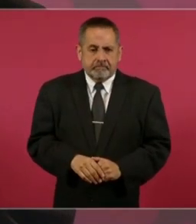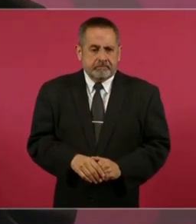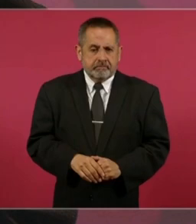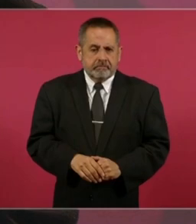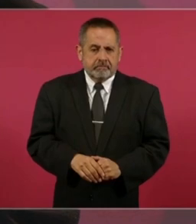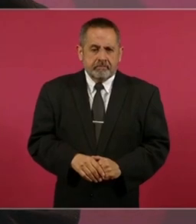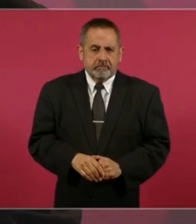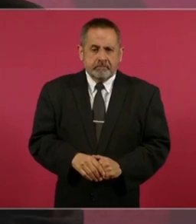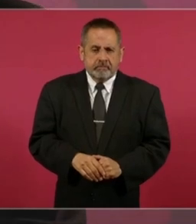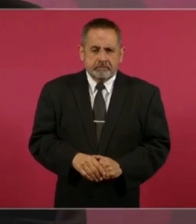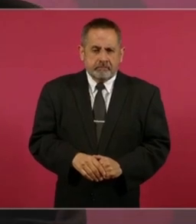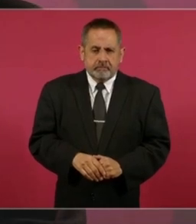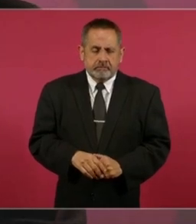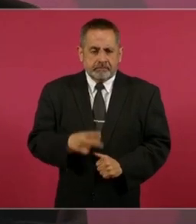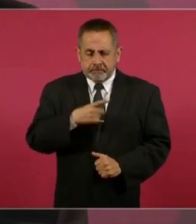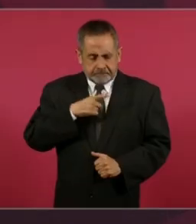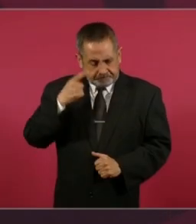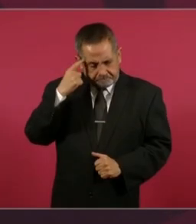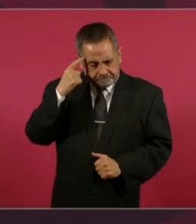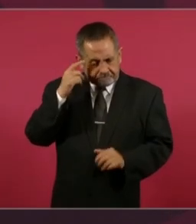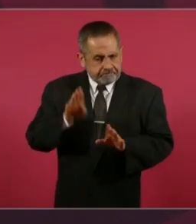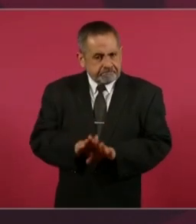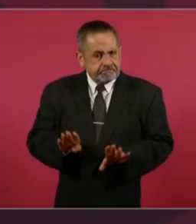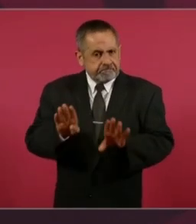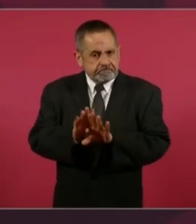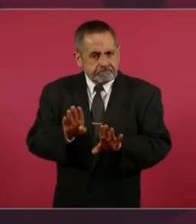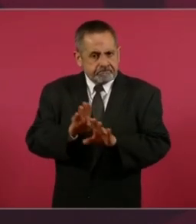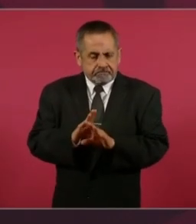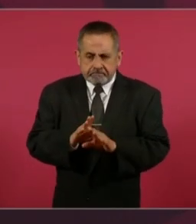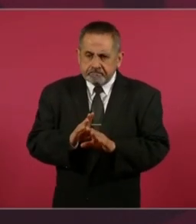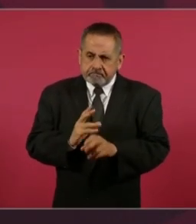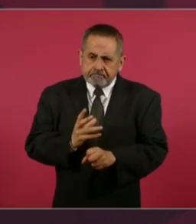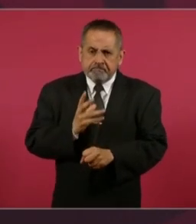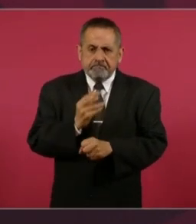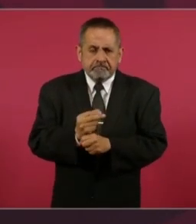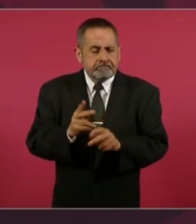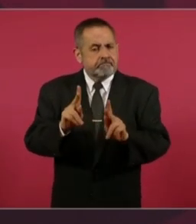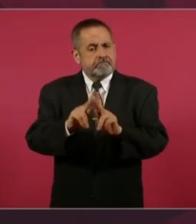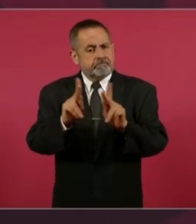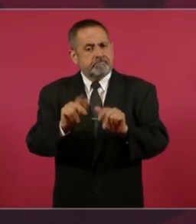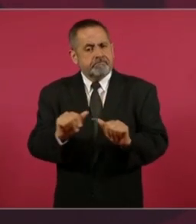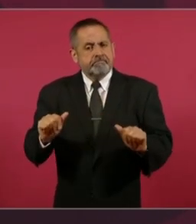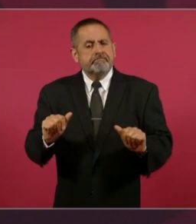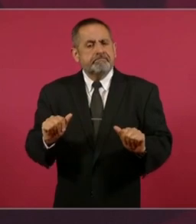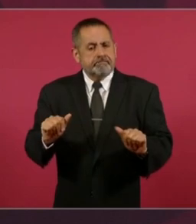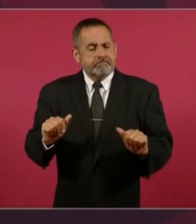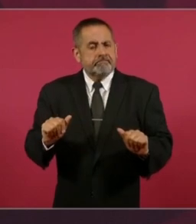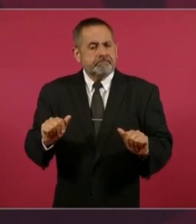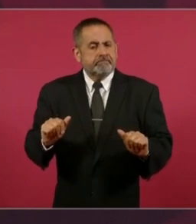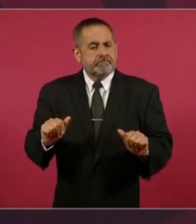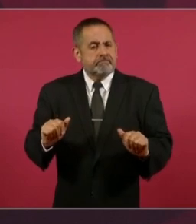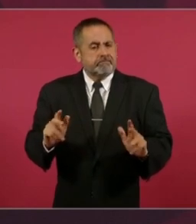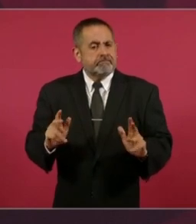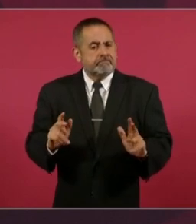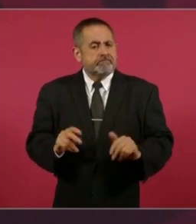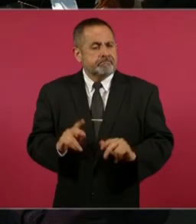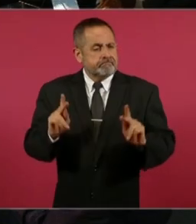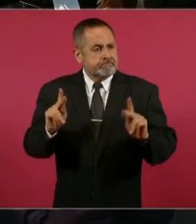muertos hay que buscar la paz